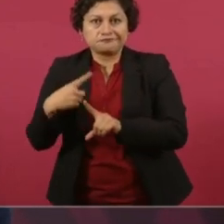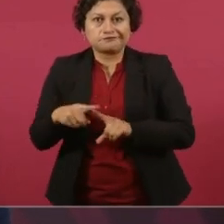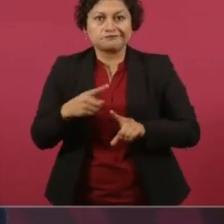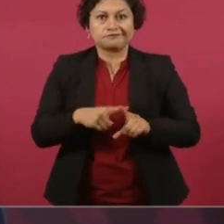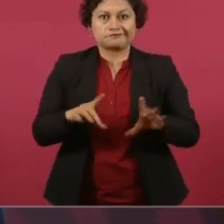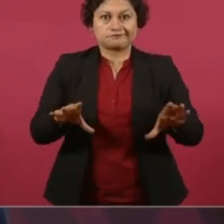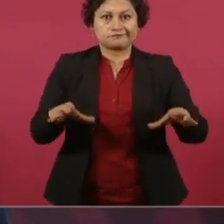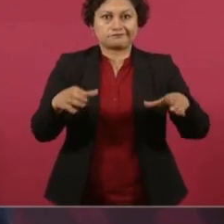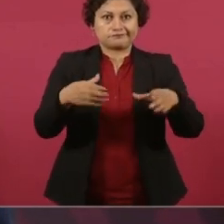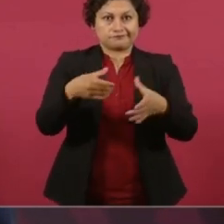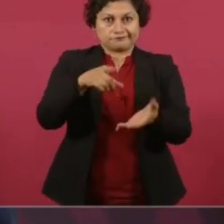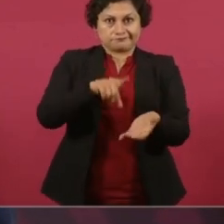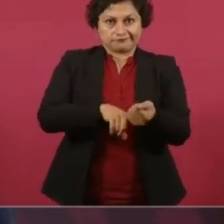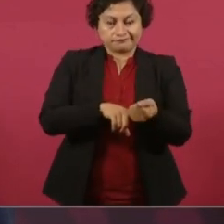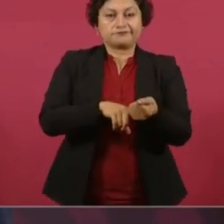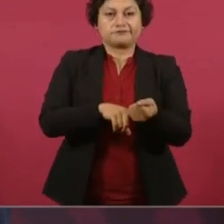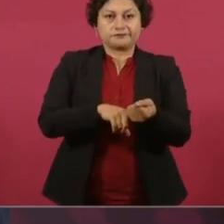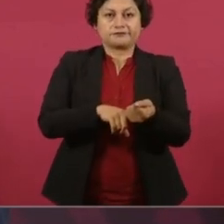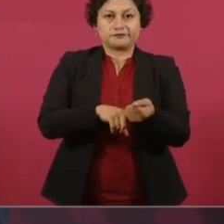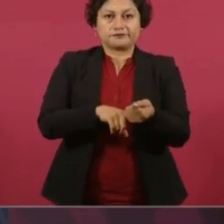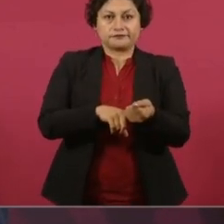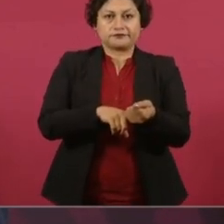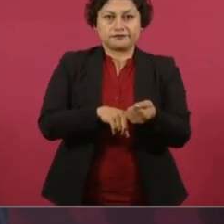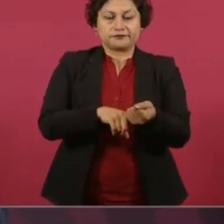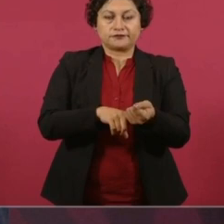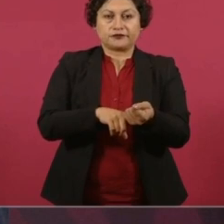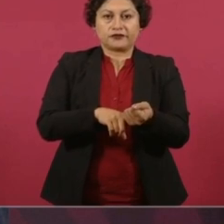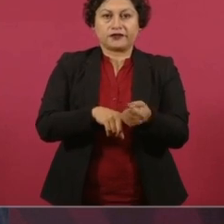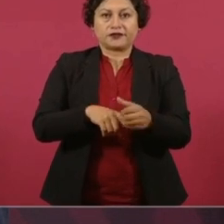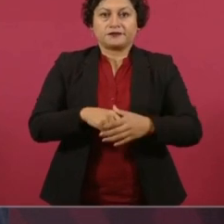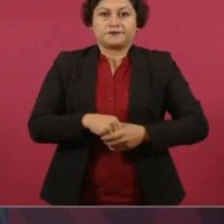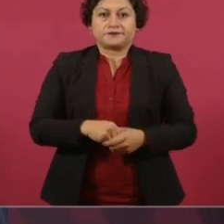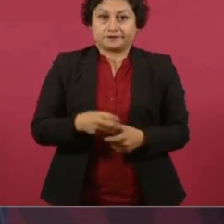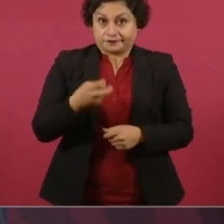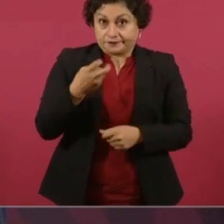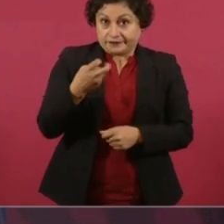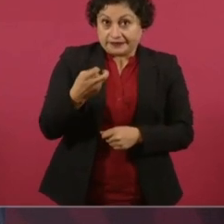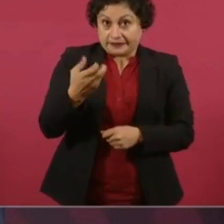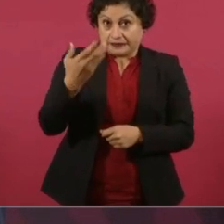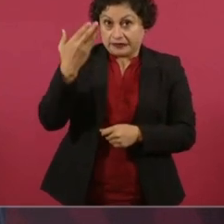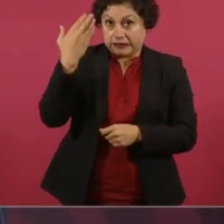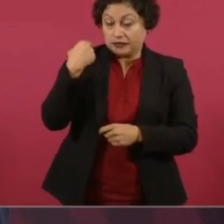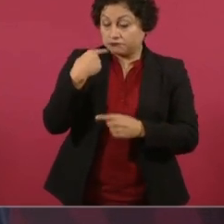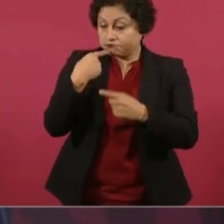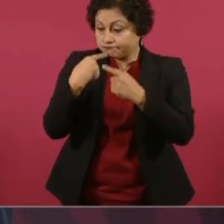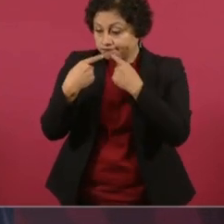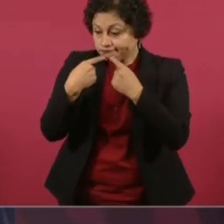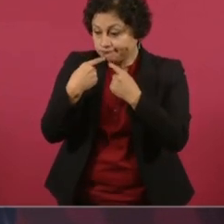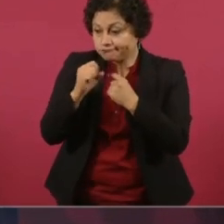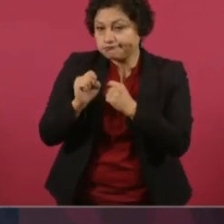Desde que se estableció este acuerdo,